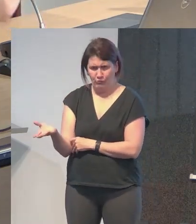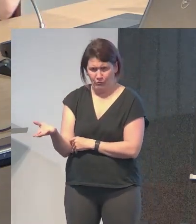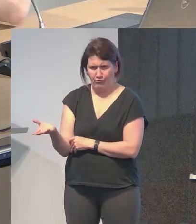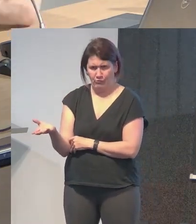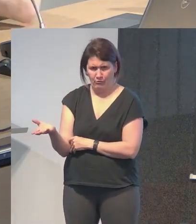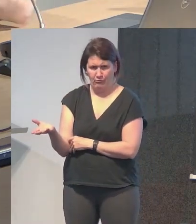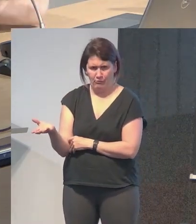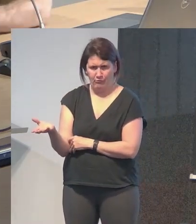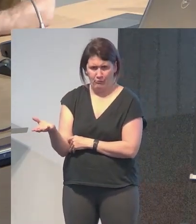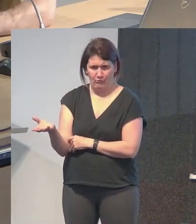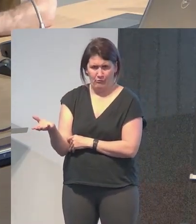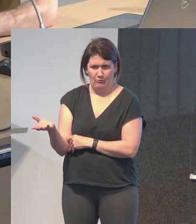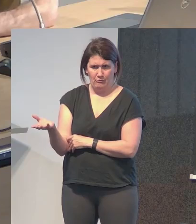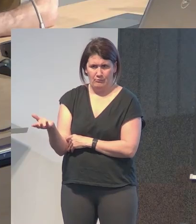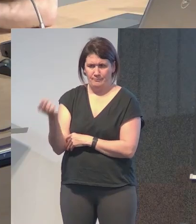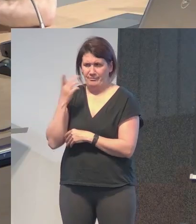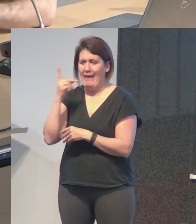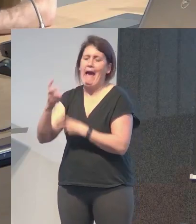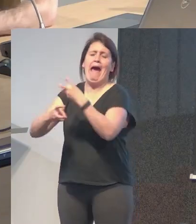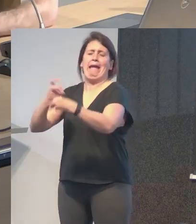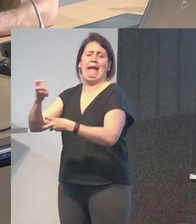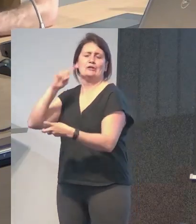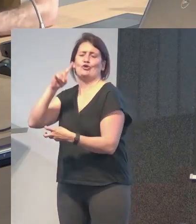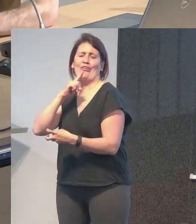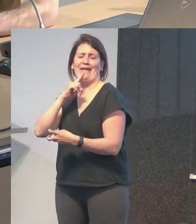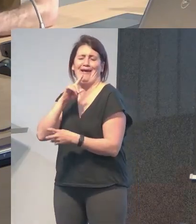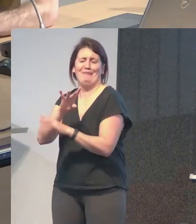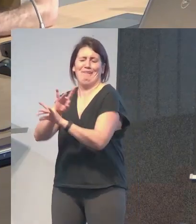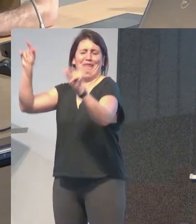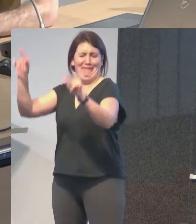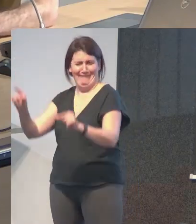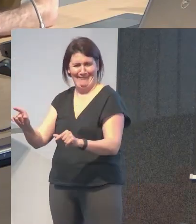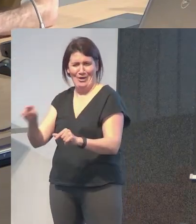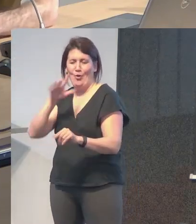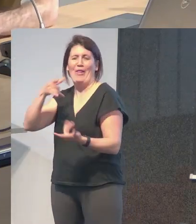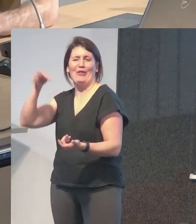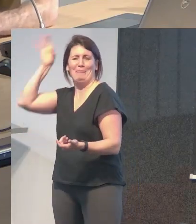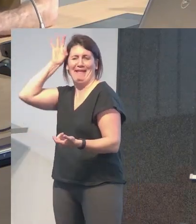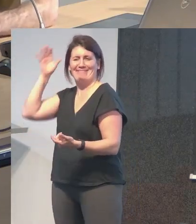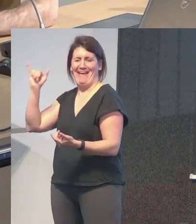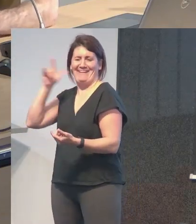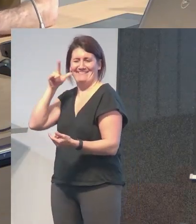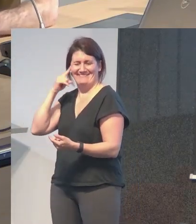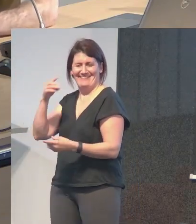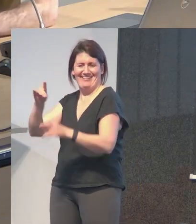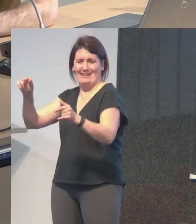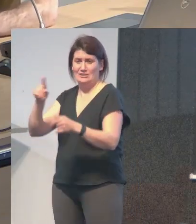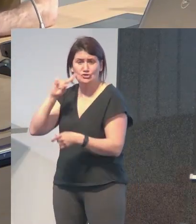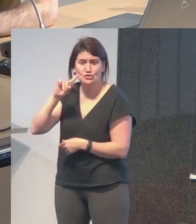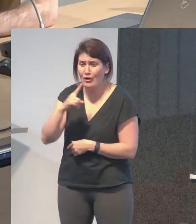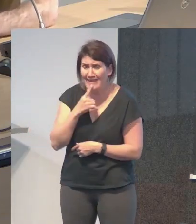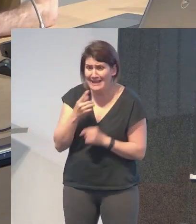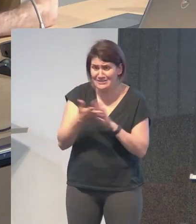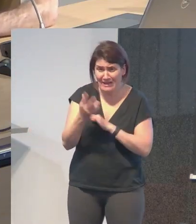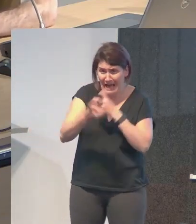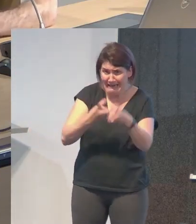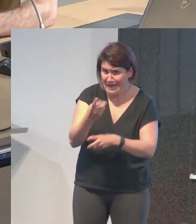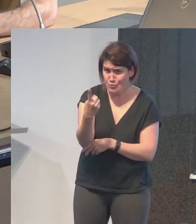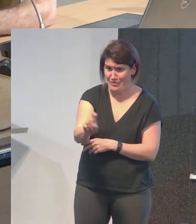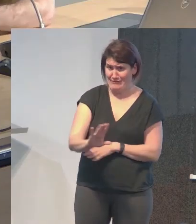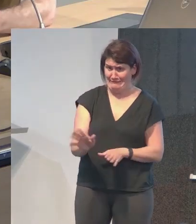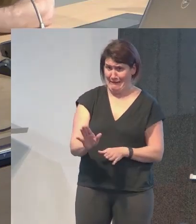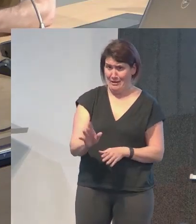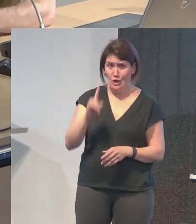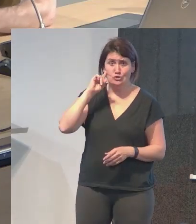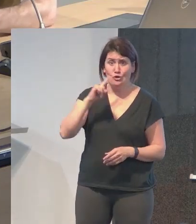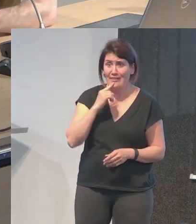de arreglar la sordera, cuando quizás la sordera no es algo que se tiene que arreglar, sino que es algo